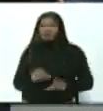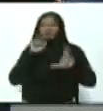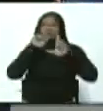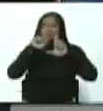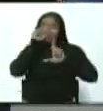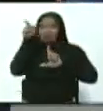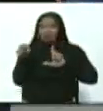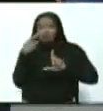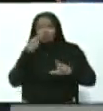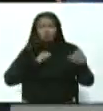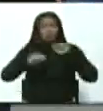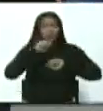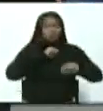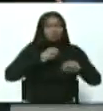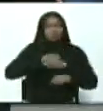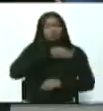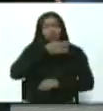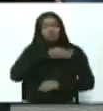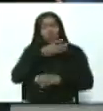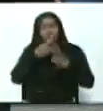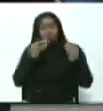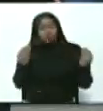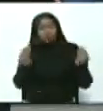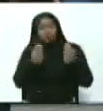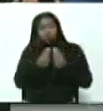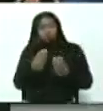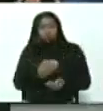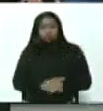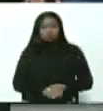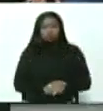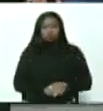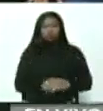Venezuela, movimientos sociales. A todos,